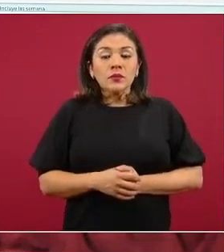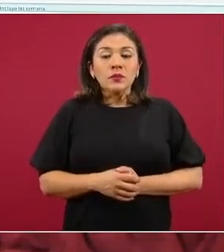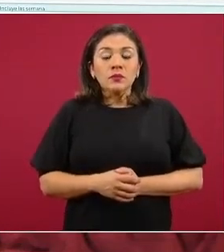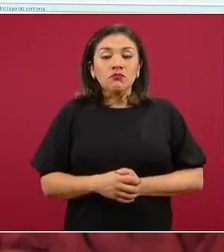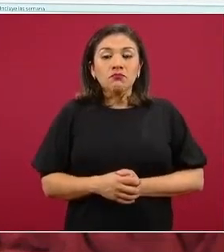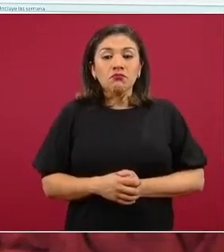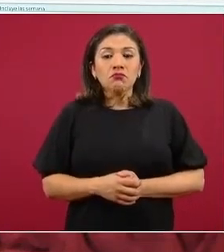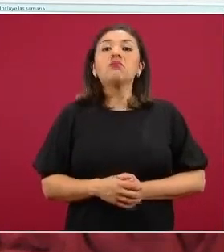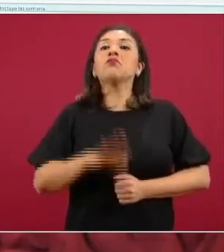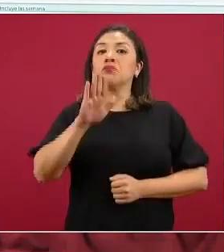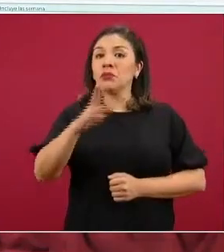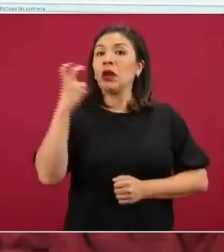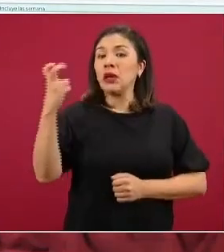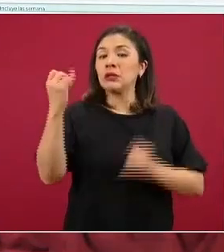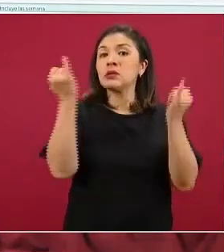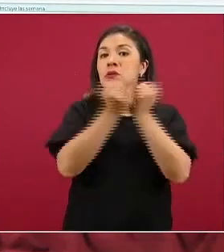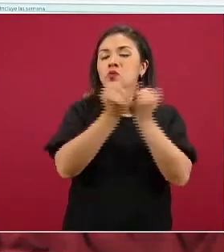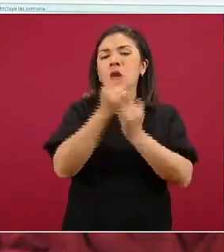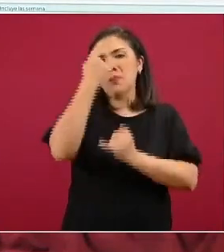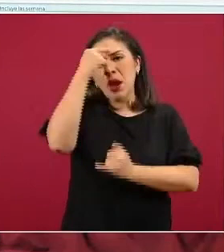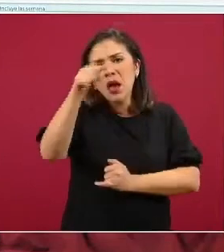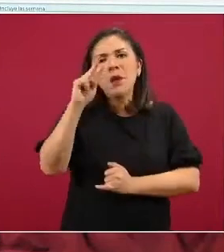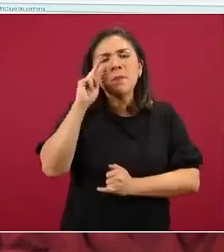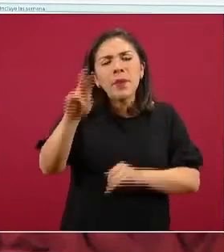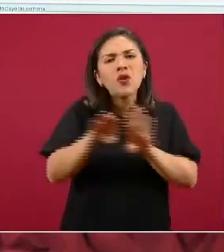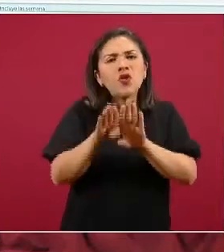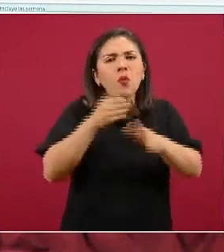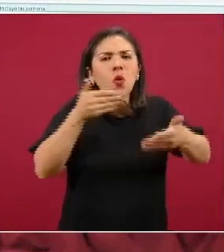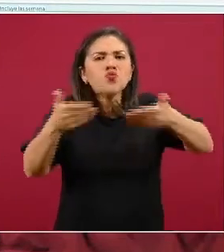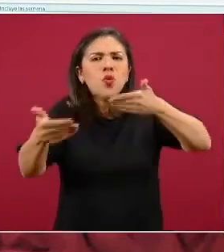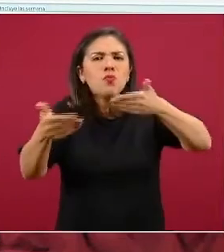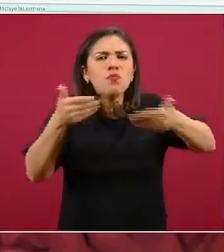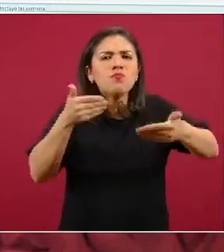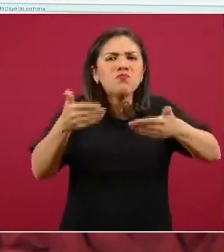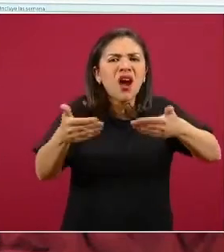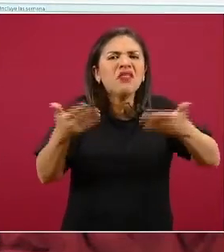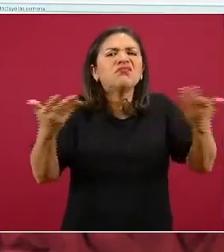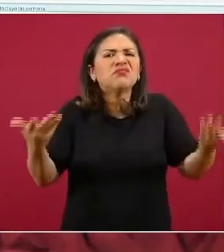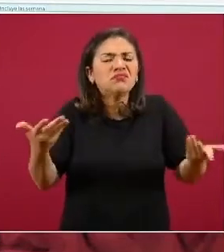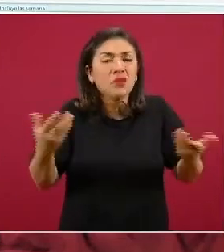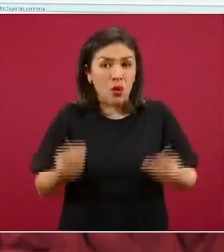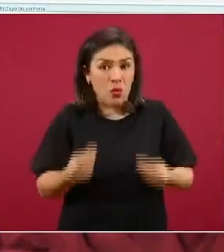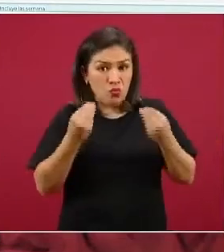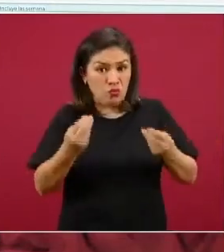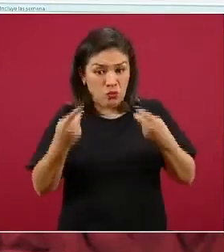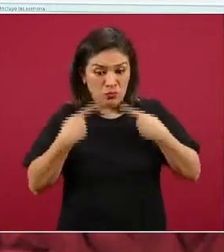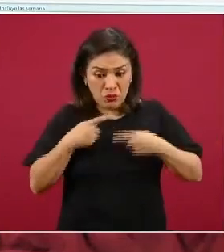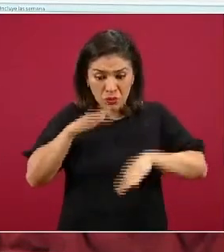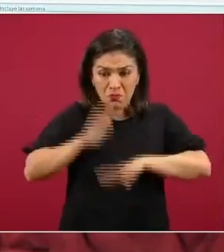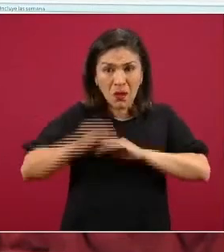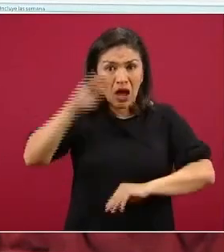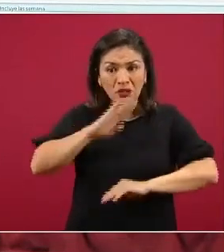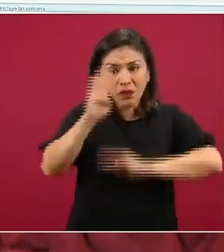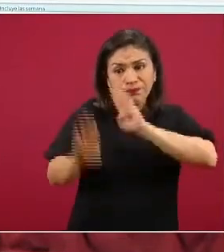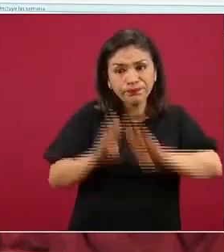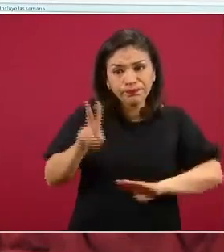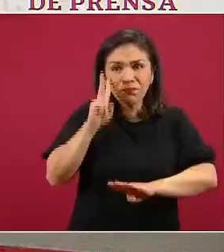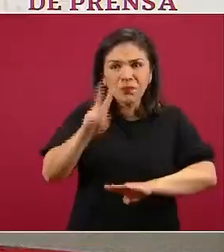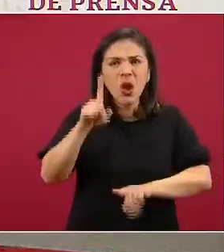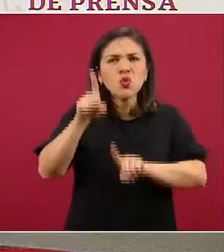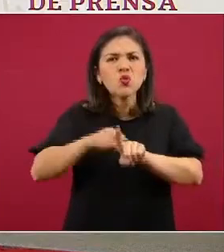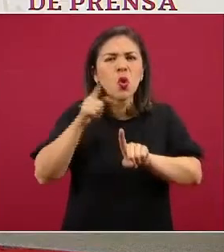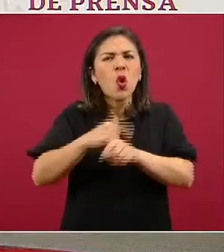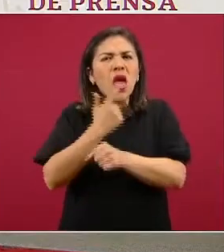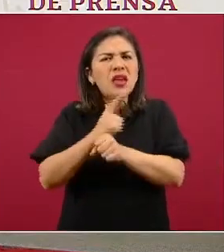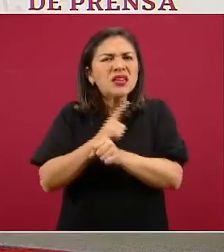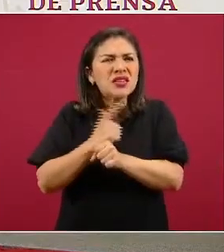Esto también hacemos para comparar un poco lo que hemos tenido tanto de el exceso de mortalidad, que lo reflejamos en estas barras en